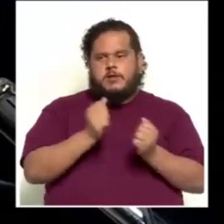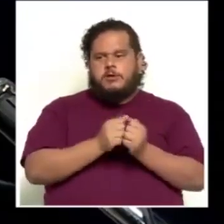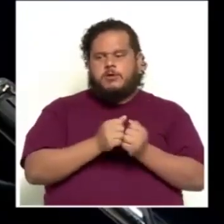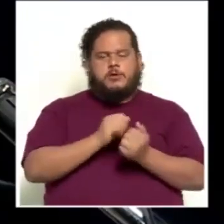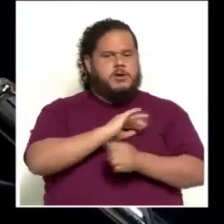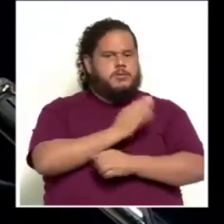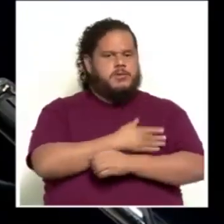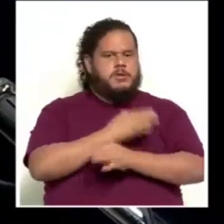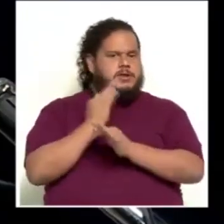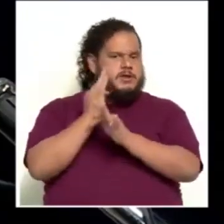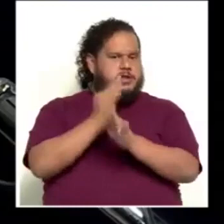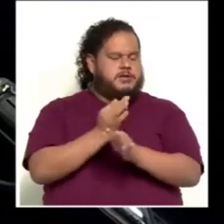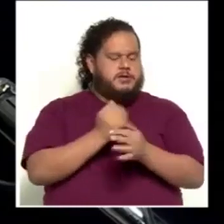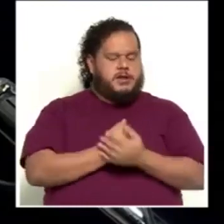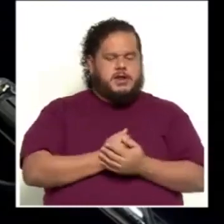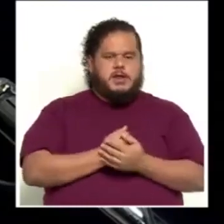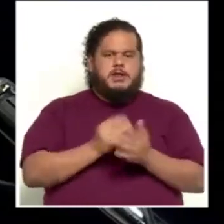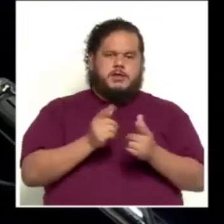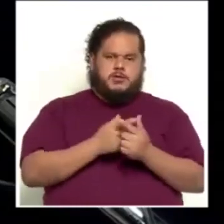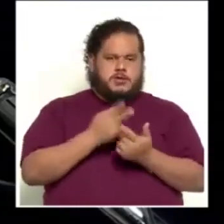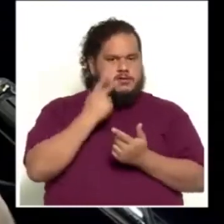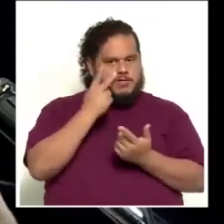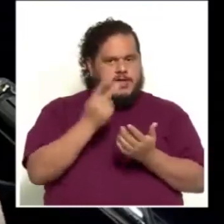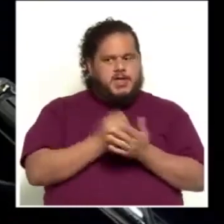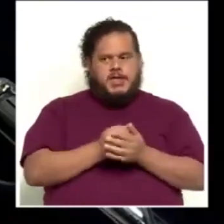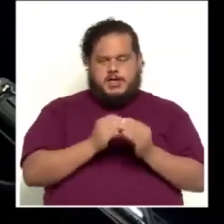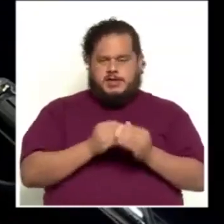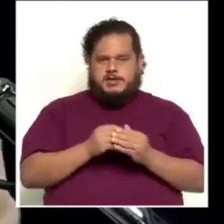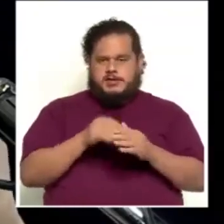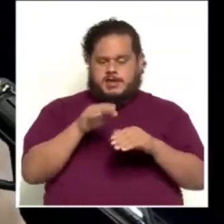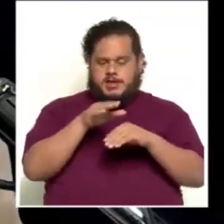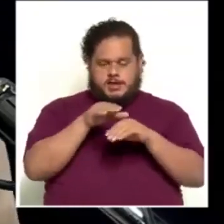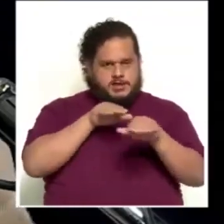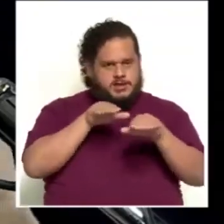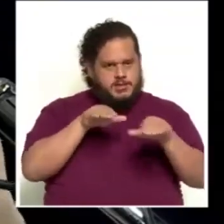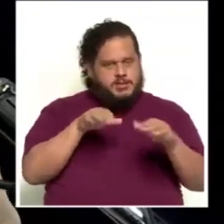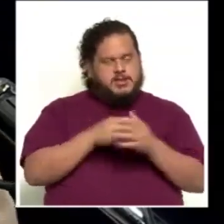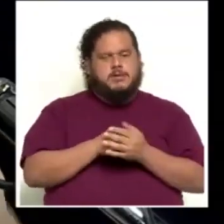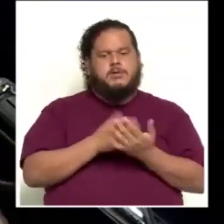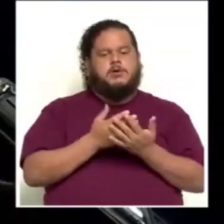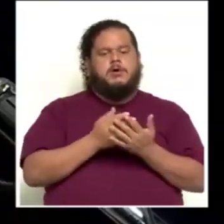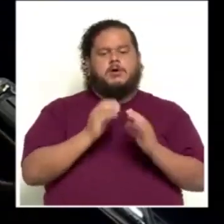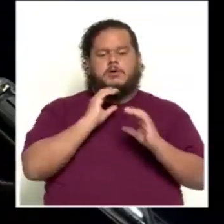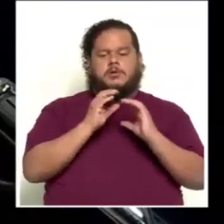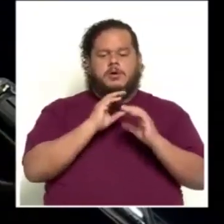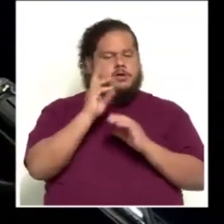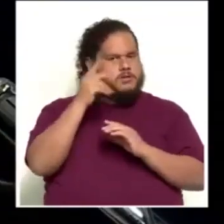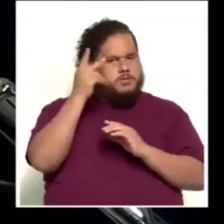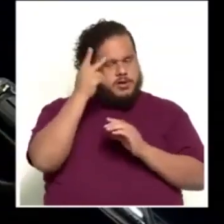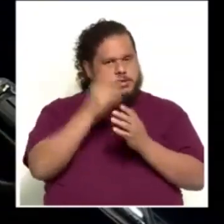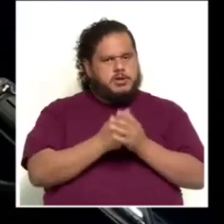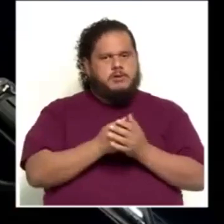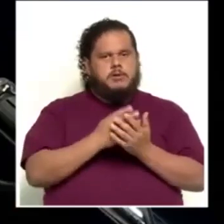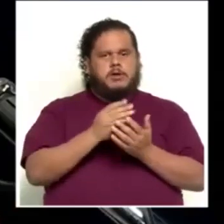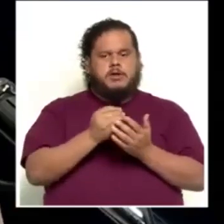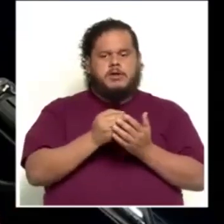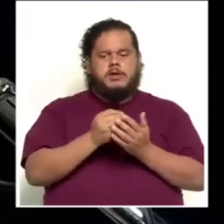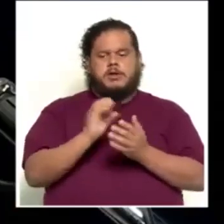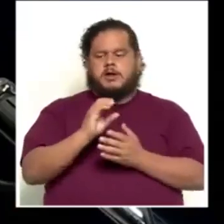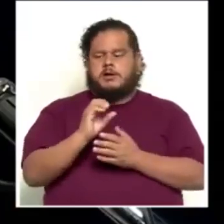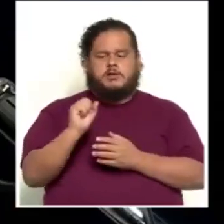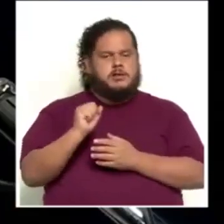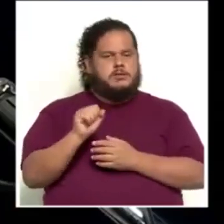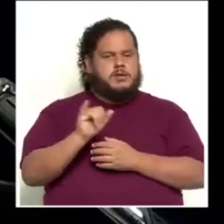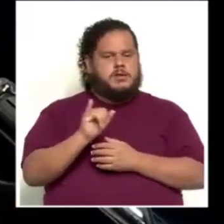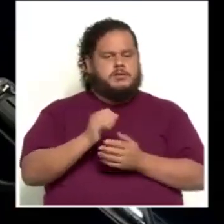es tremendamente llamativo desde el punto de vista, Gustavo es nuestro experto en comunicación política y Carlos Sandoval también, pero